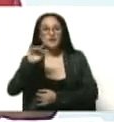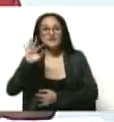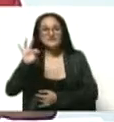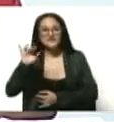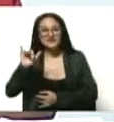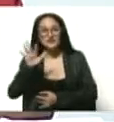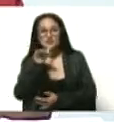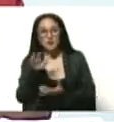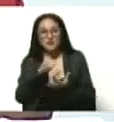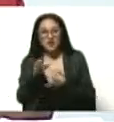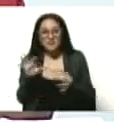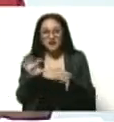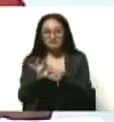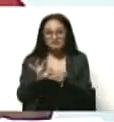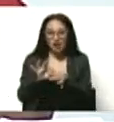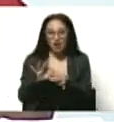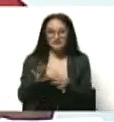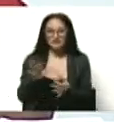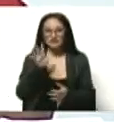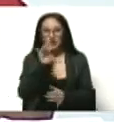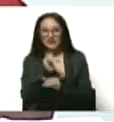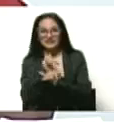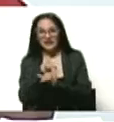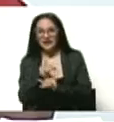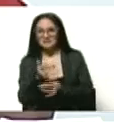No hay problemas de conexión.